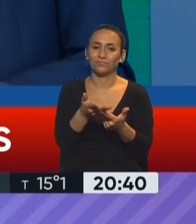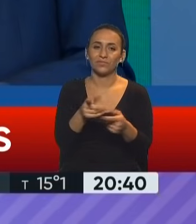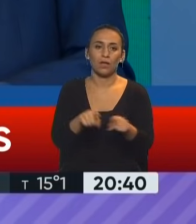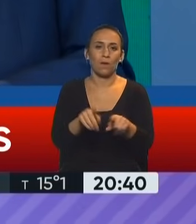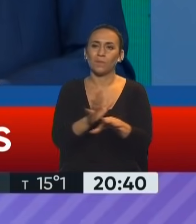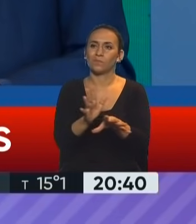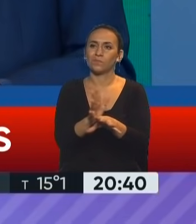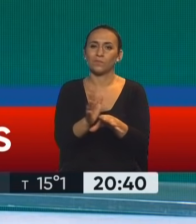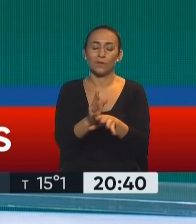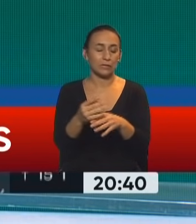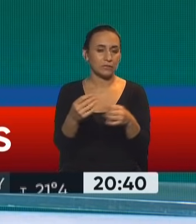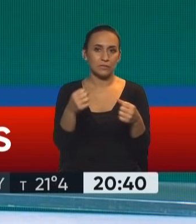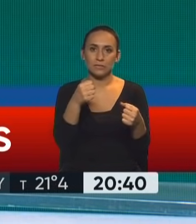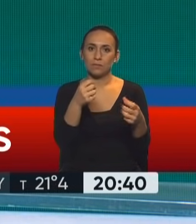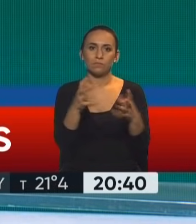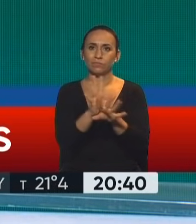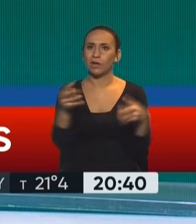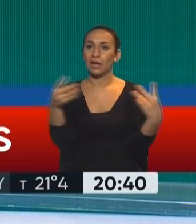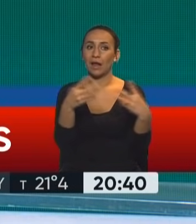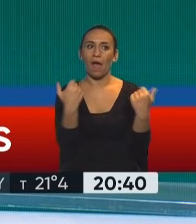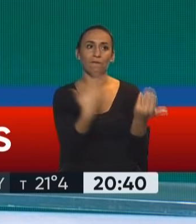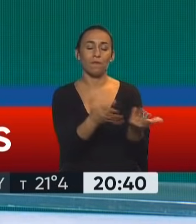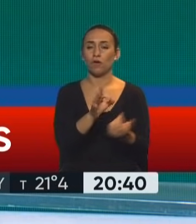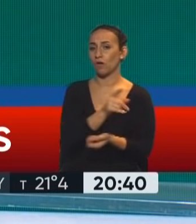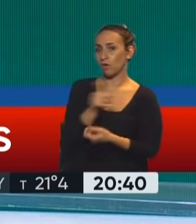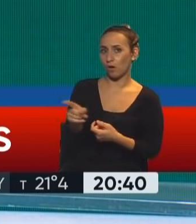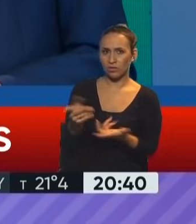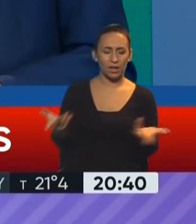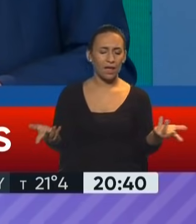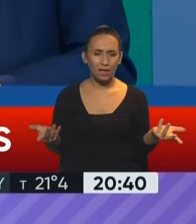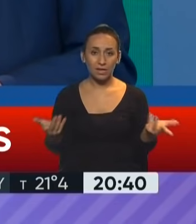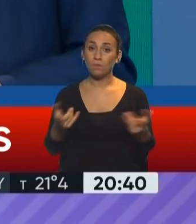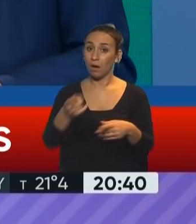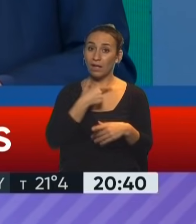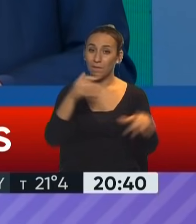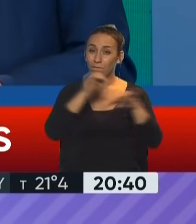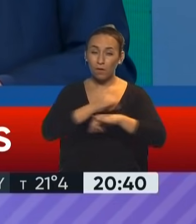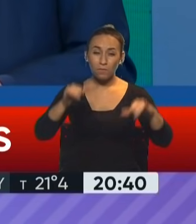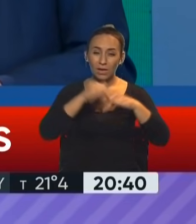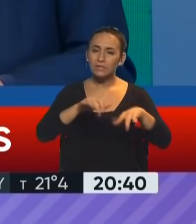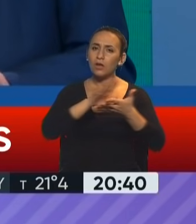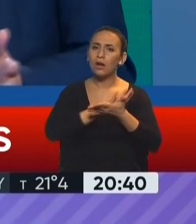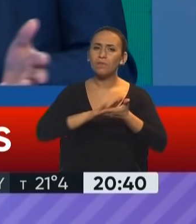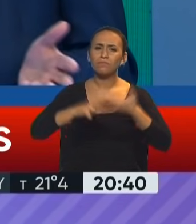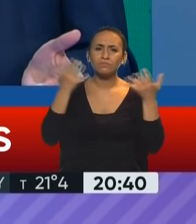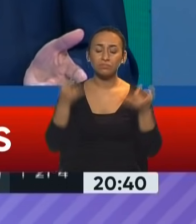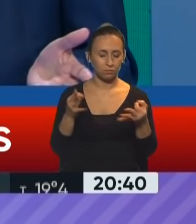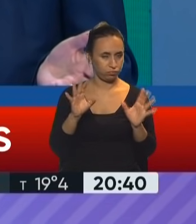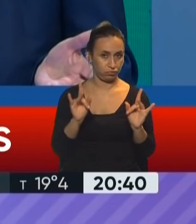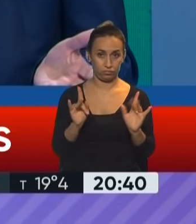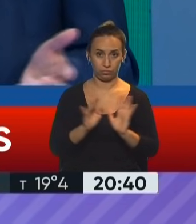de batalla de estar a favor o en contra, y si querés mantenerte informado es muy difícil porque no tenés